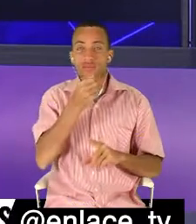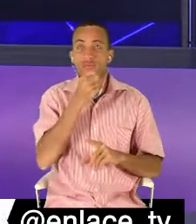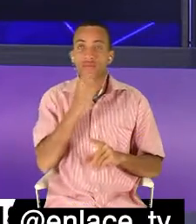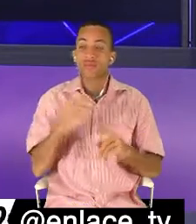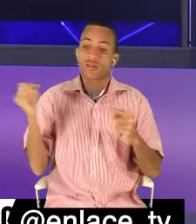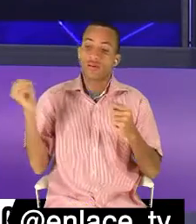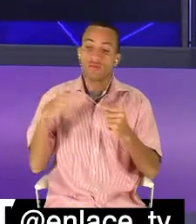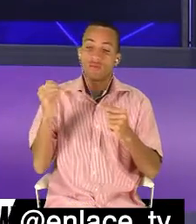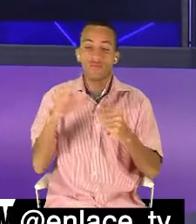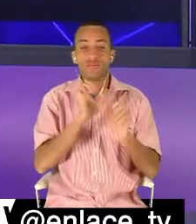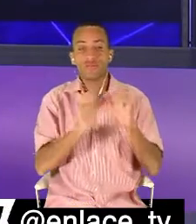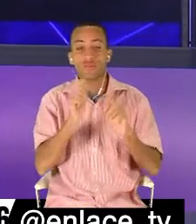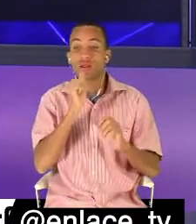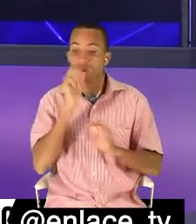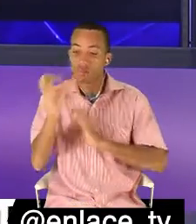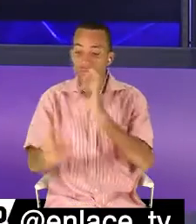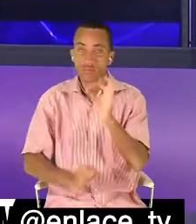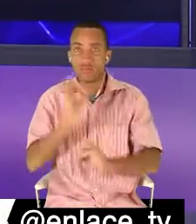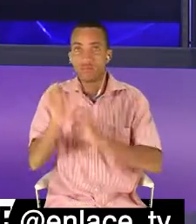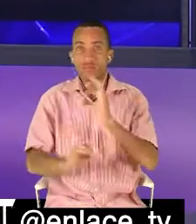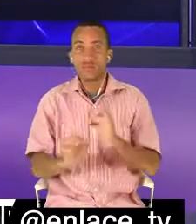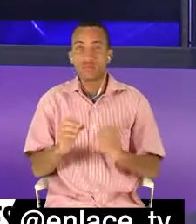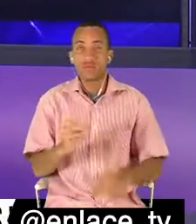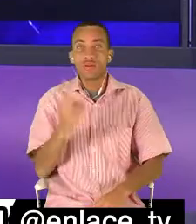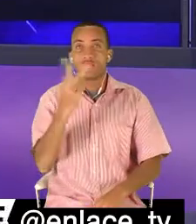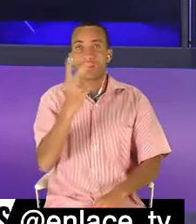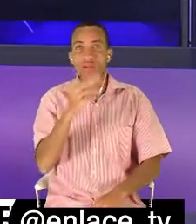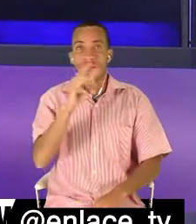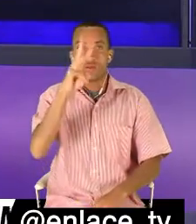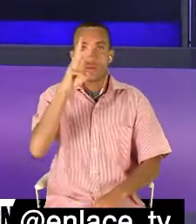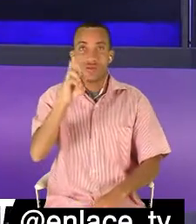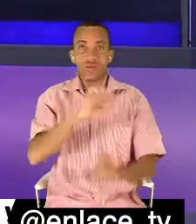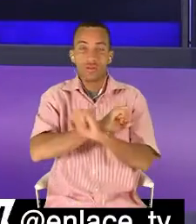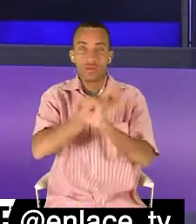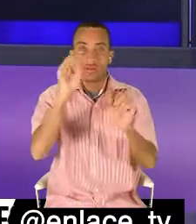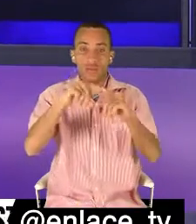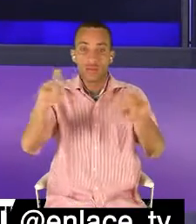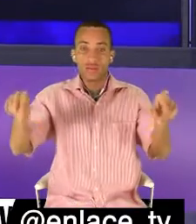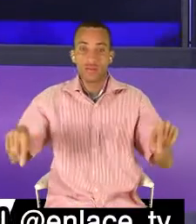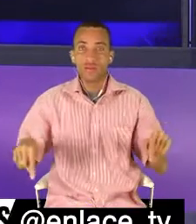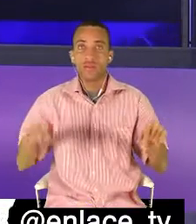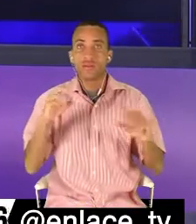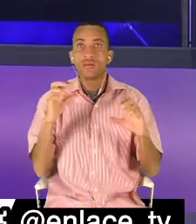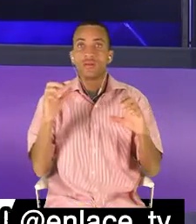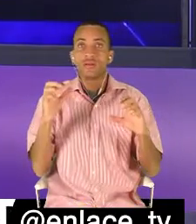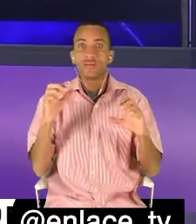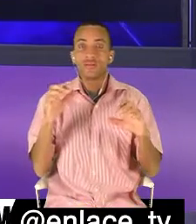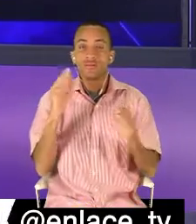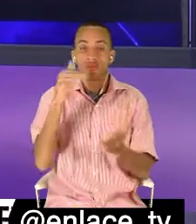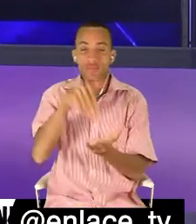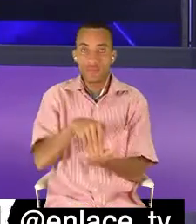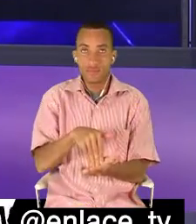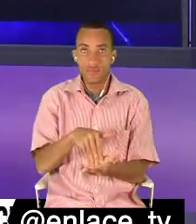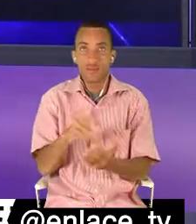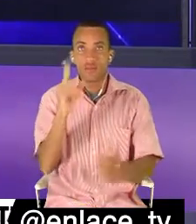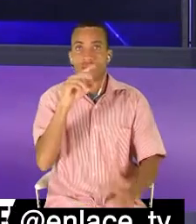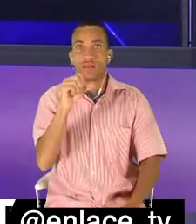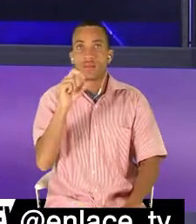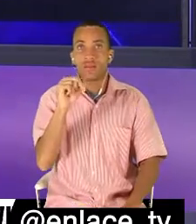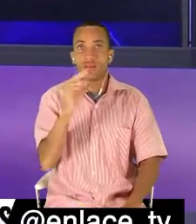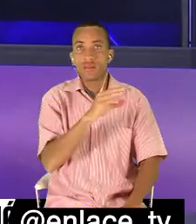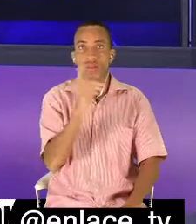defensa del agua que se cumplirá este viernes a partir de las 8 de la mañana en el auditorio del Centro Comercial San Silvestre. Y en otras